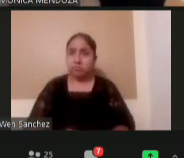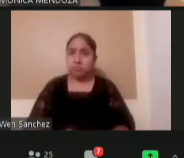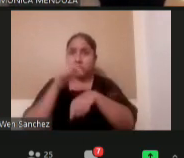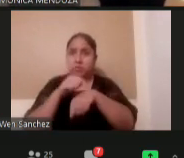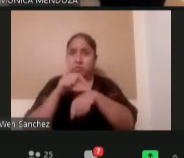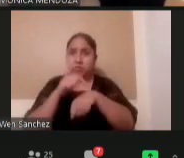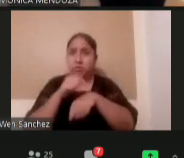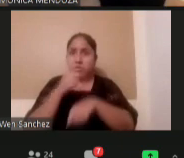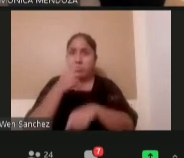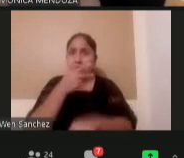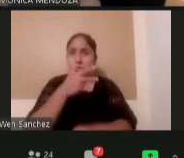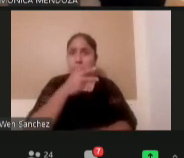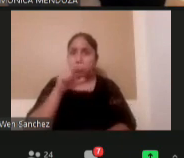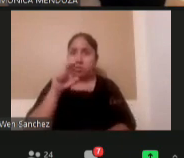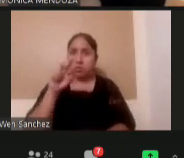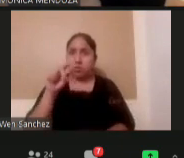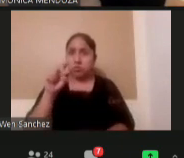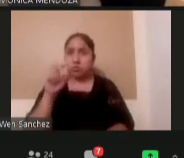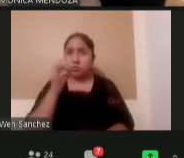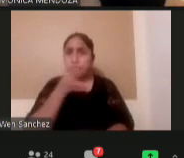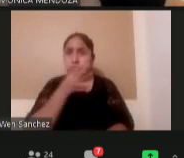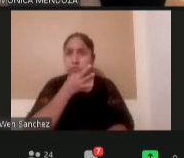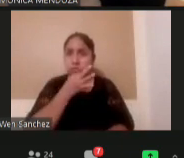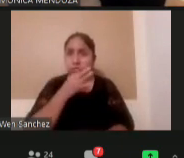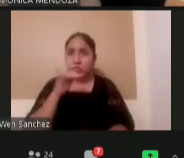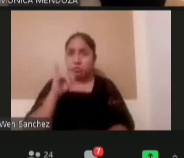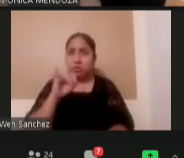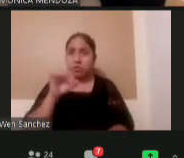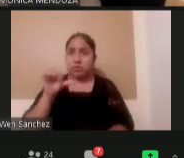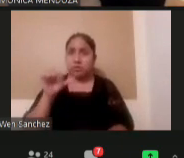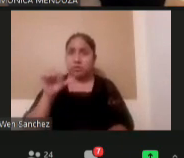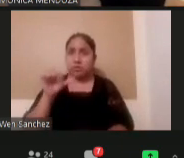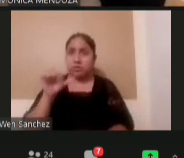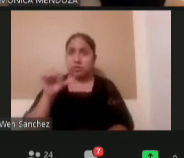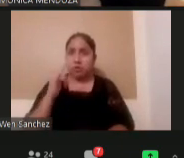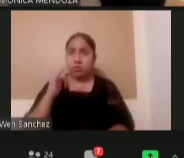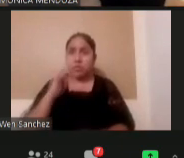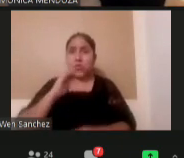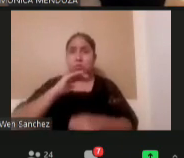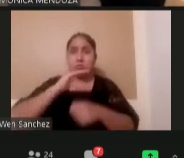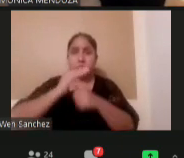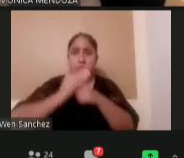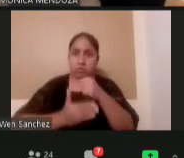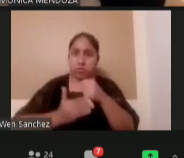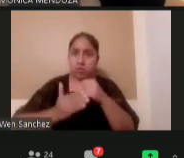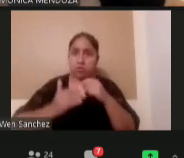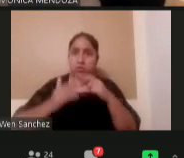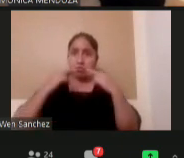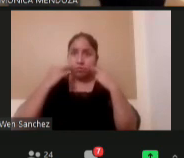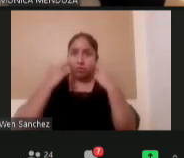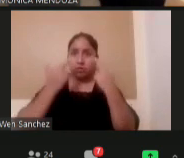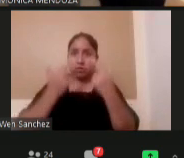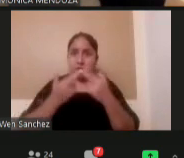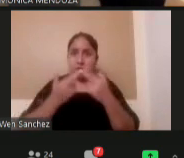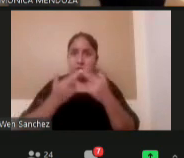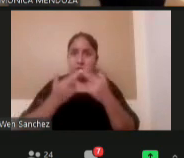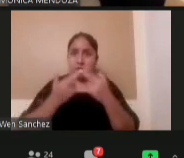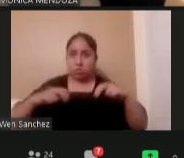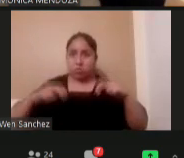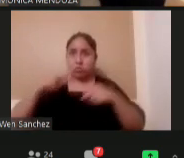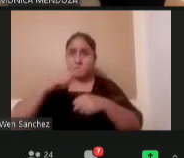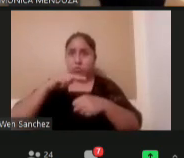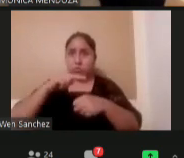20 horas con 30 minutos de este jueves 16 de julio, se da por concluida la presente sesión ordinaria